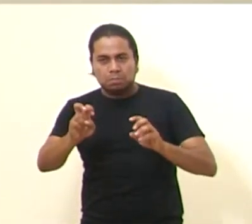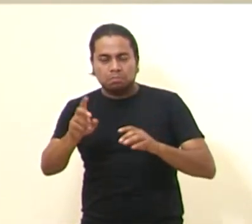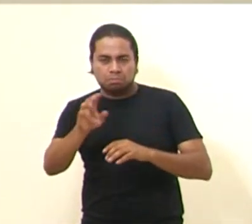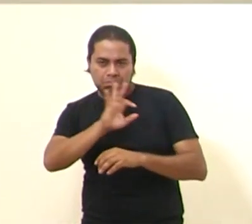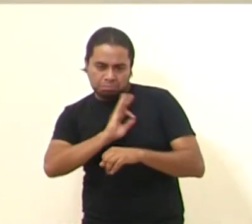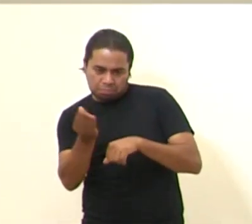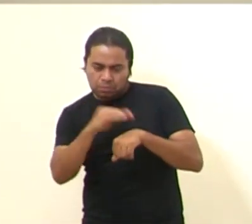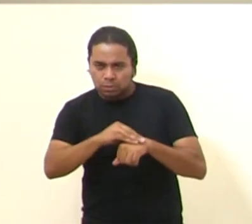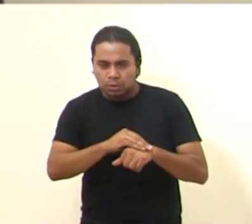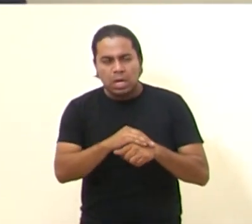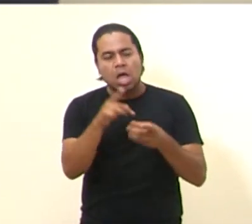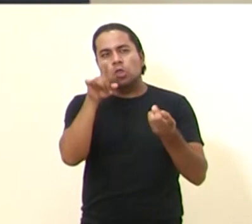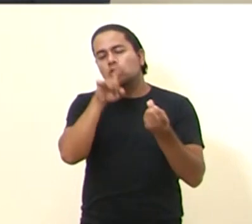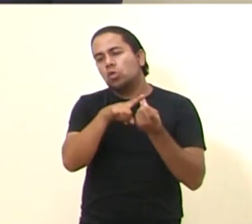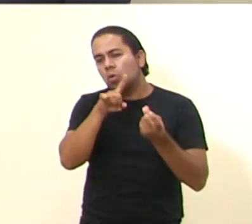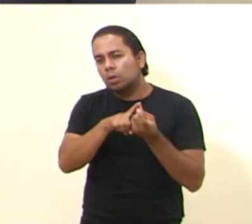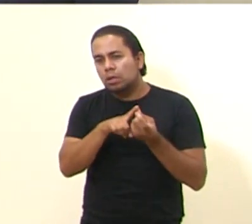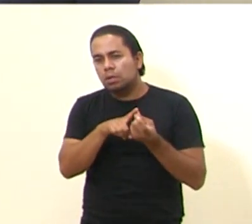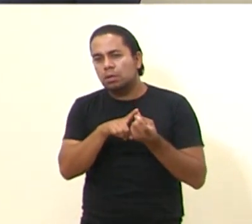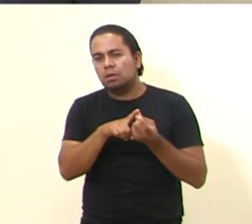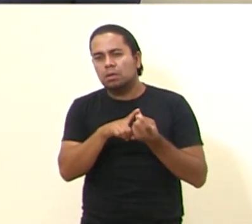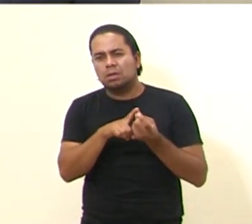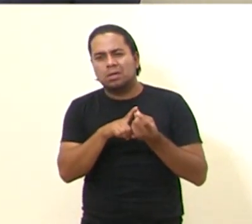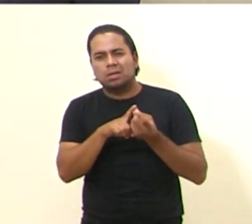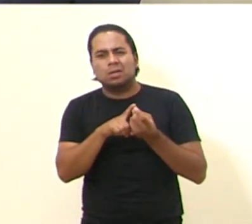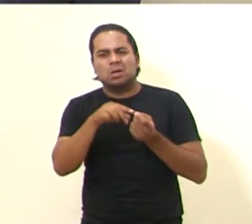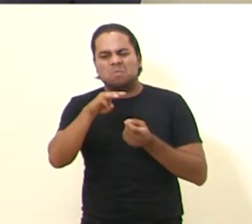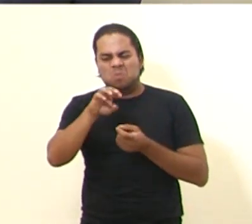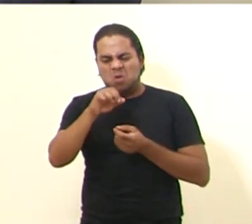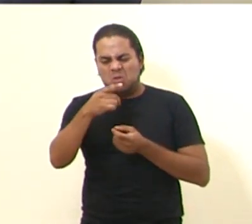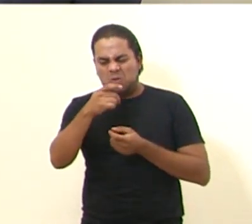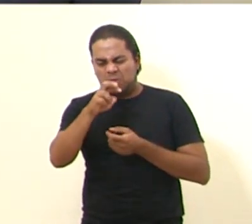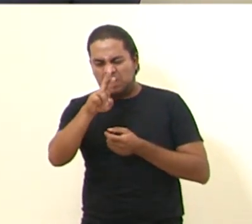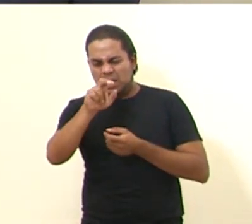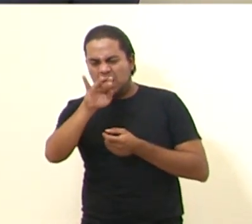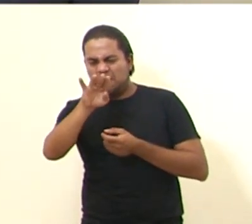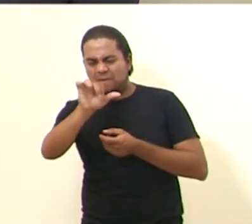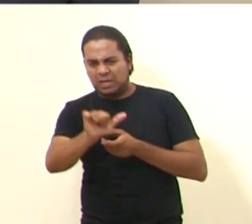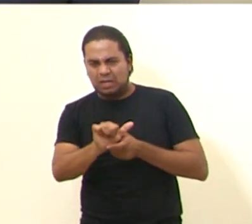ubicación. Casi siempre todas las monografías